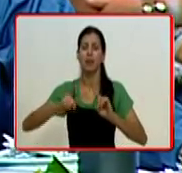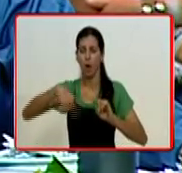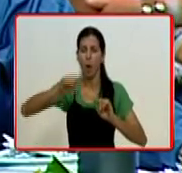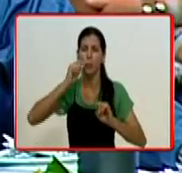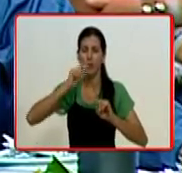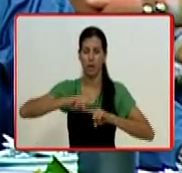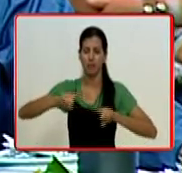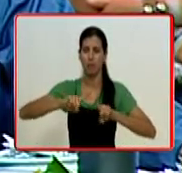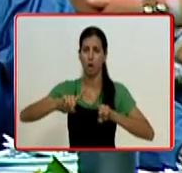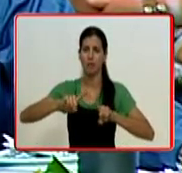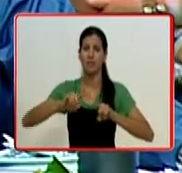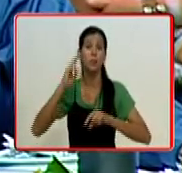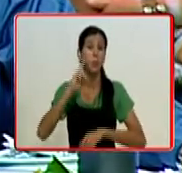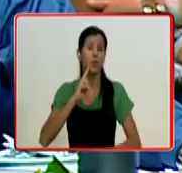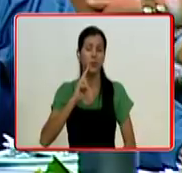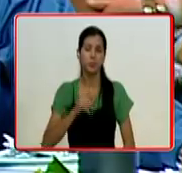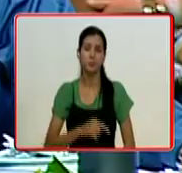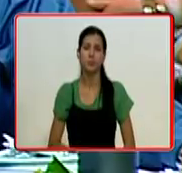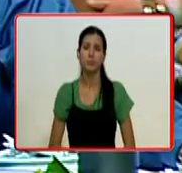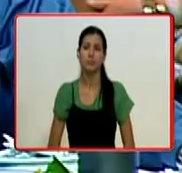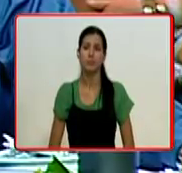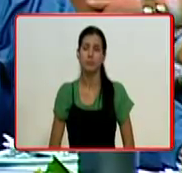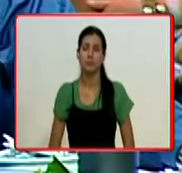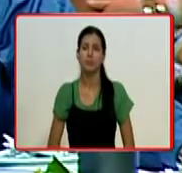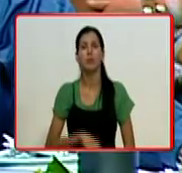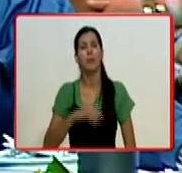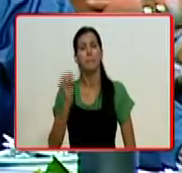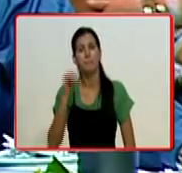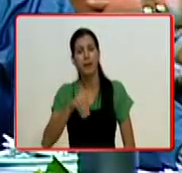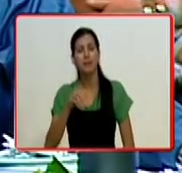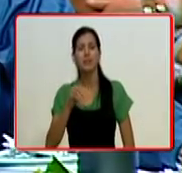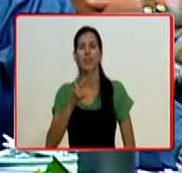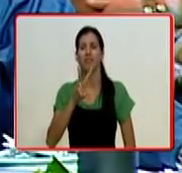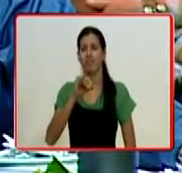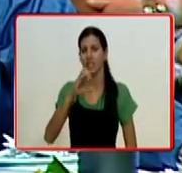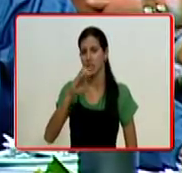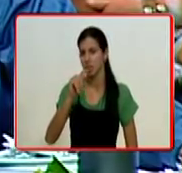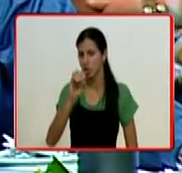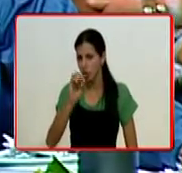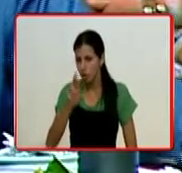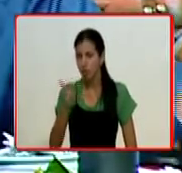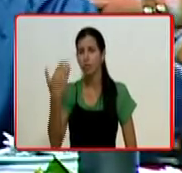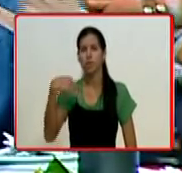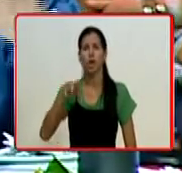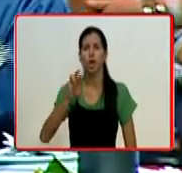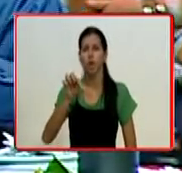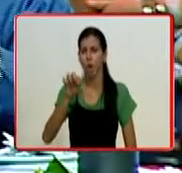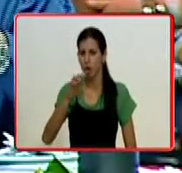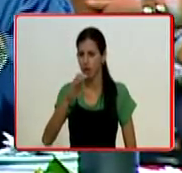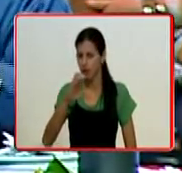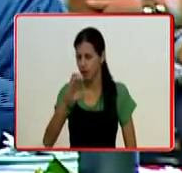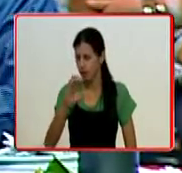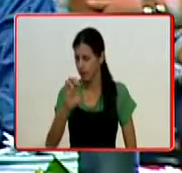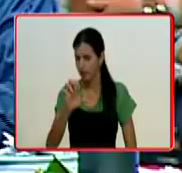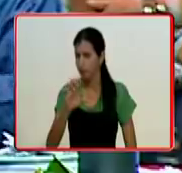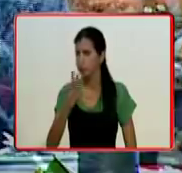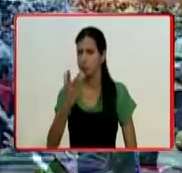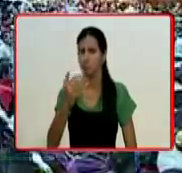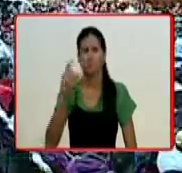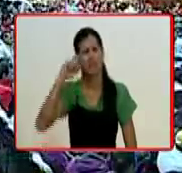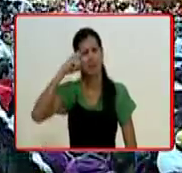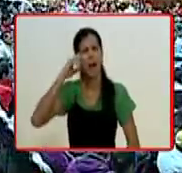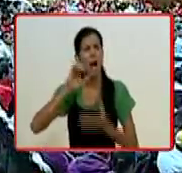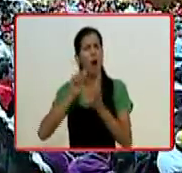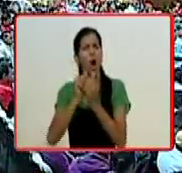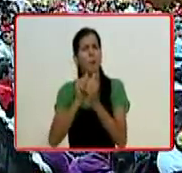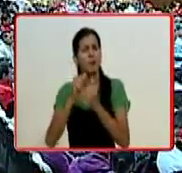estaba Víctor Vélez, Pedro Infante, Roque Pérez, compañeros de la época, lo estoy recordando ahorita, a esta